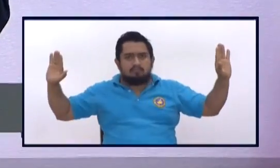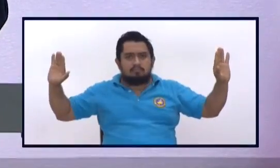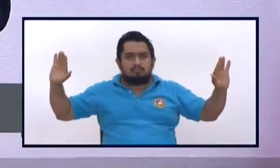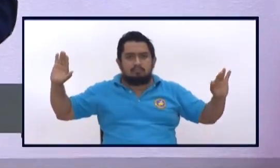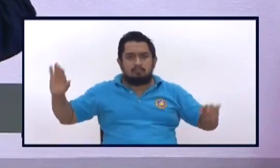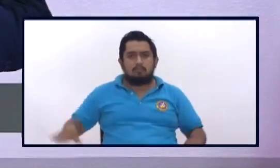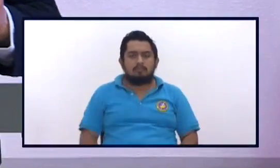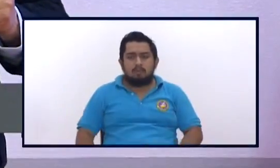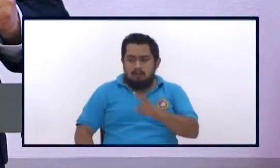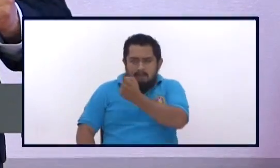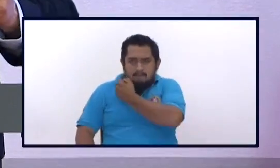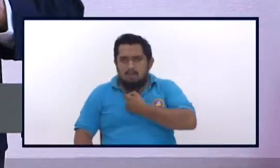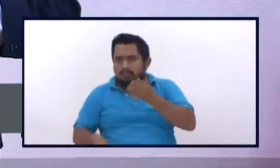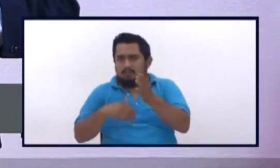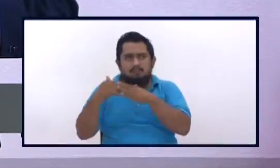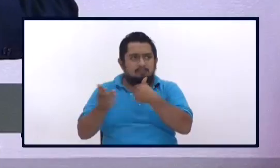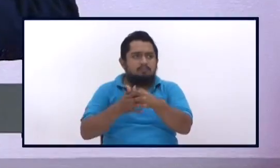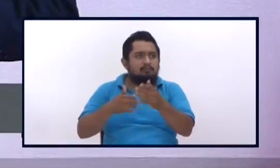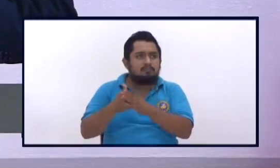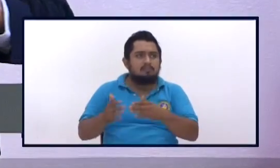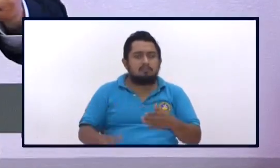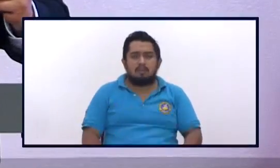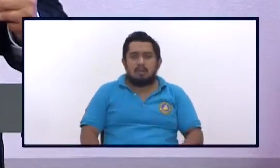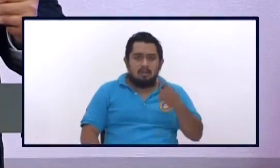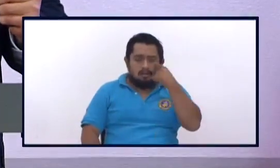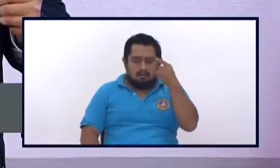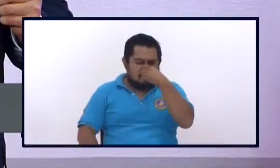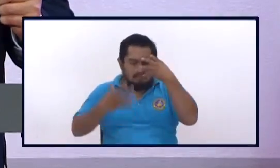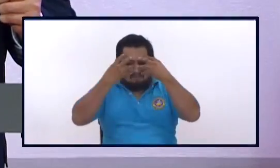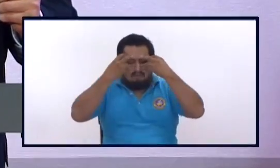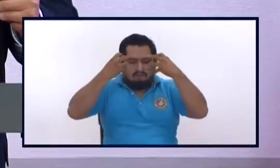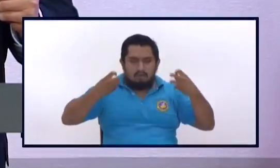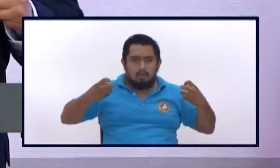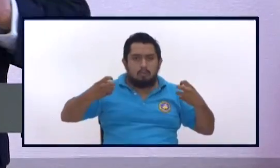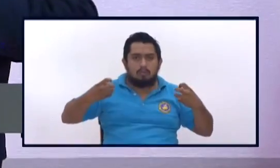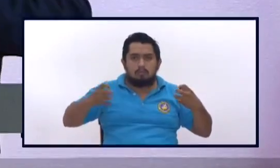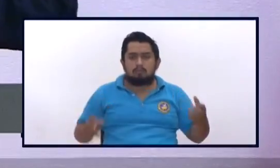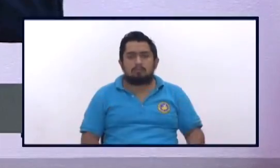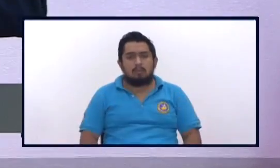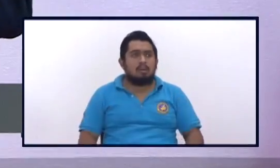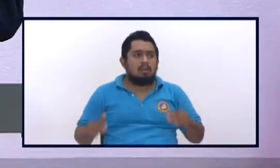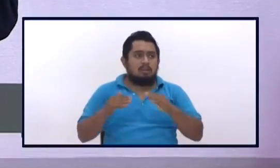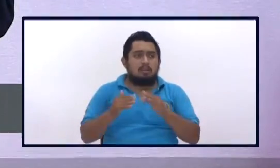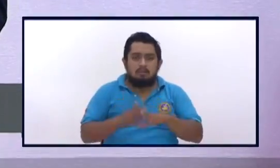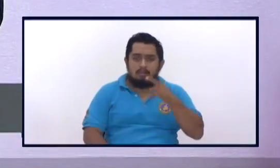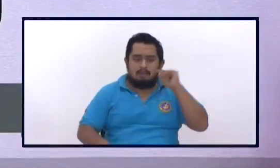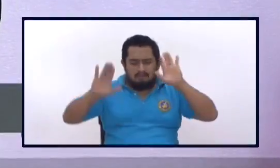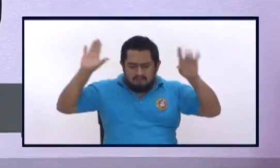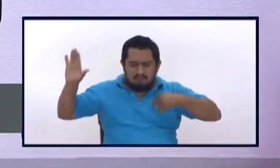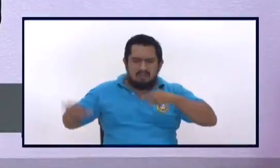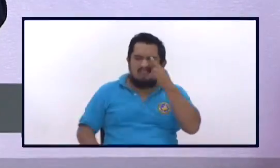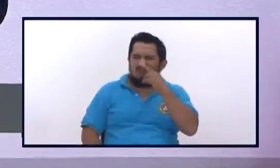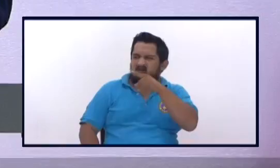a pesar del dolor a pesar de que le sacaron los ojos a pesar de que servía de burla